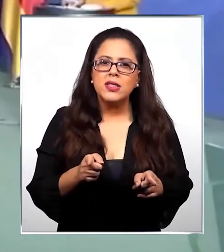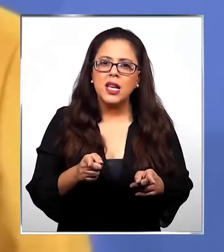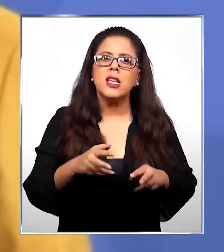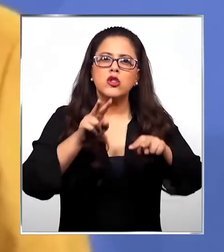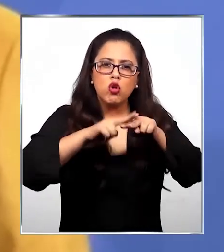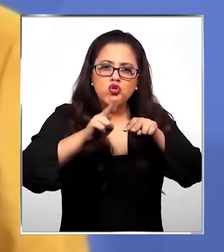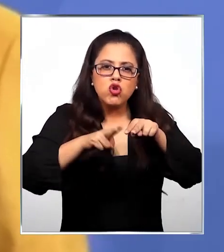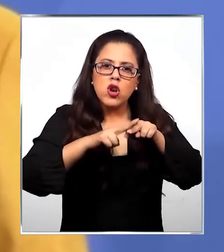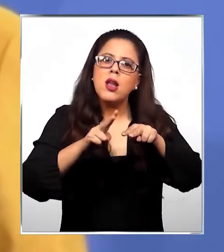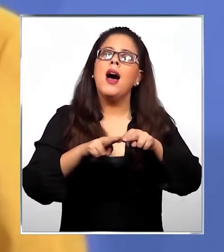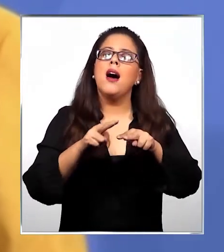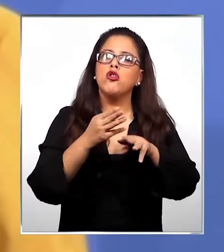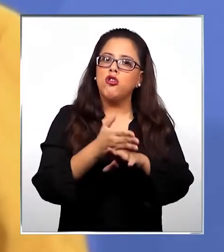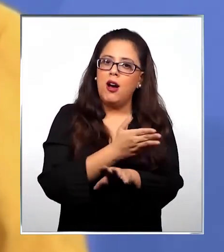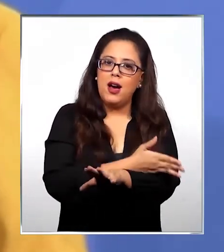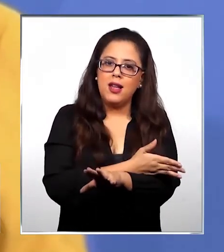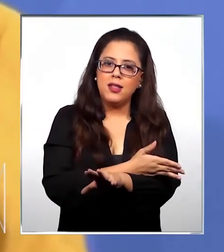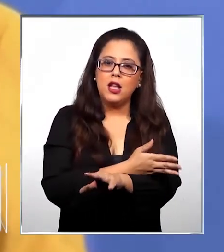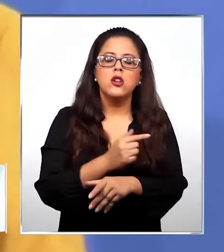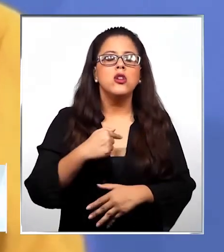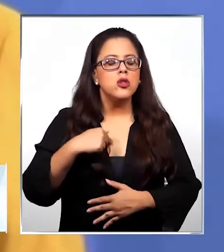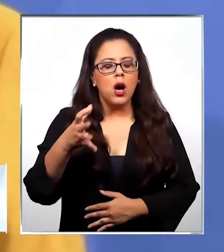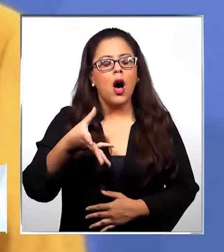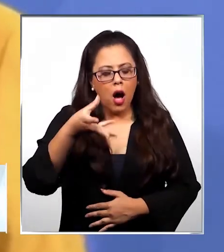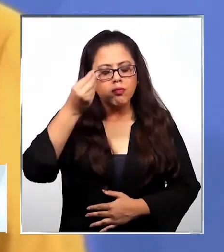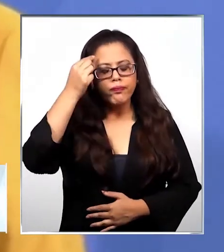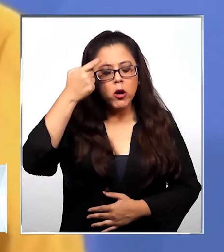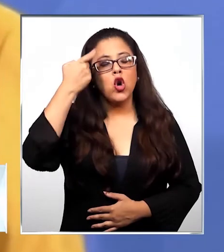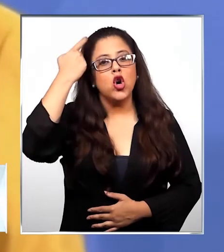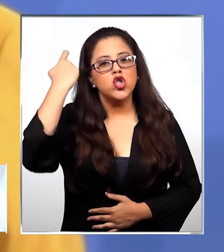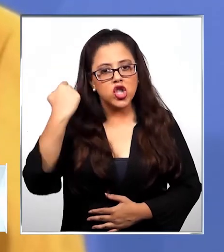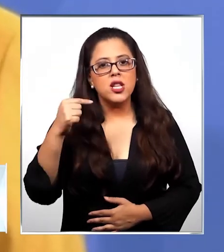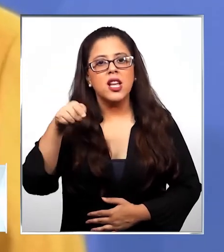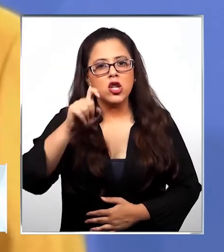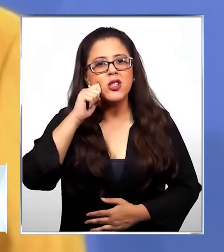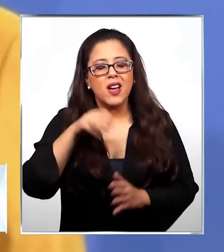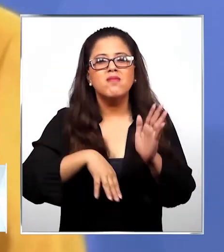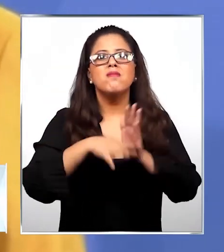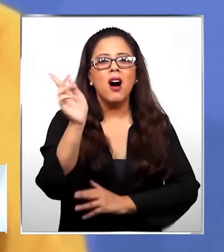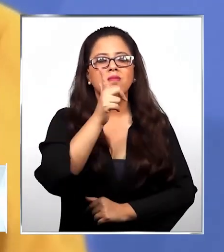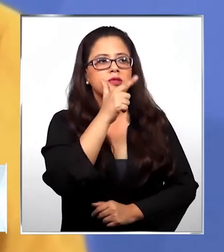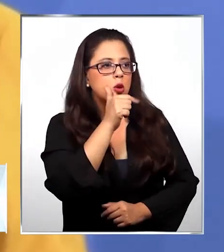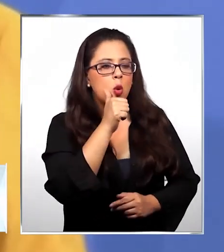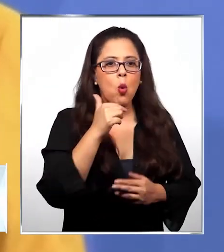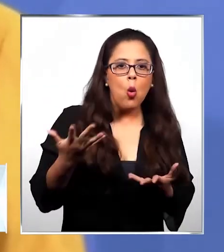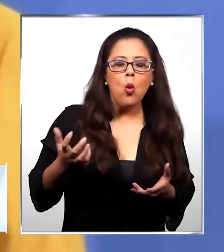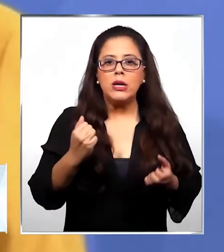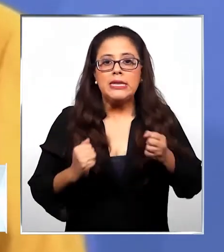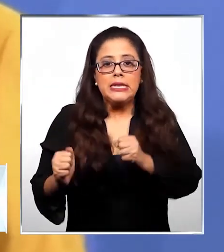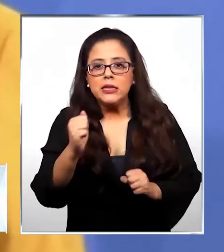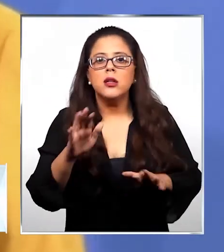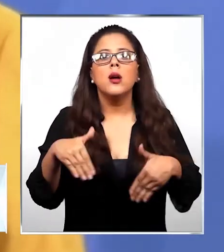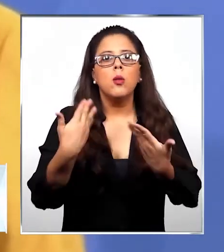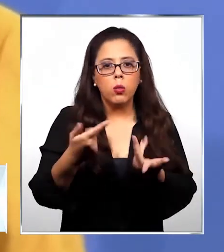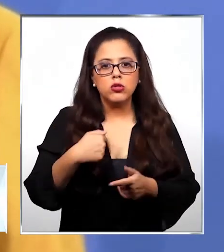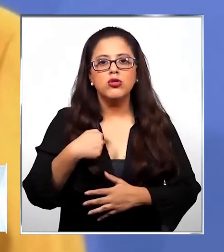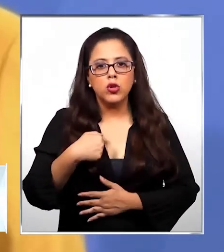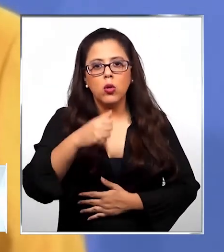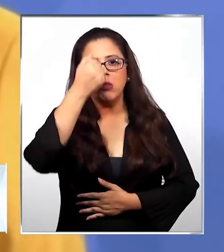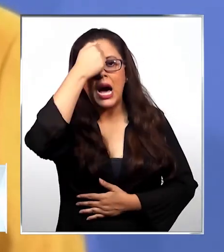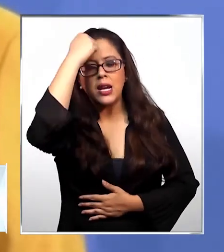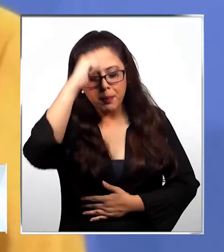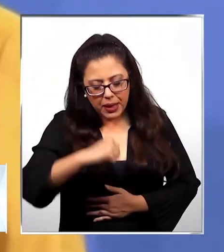ser corregido lo antes posible. Soy consciente de que esto ha creado más incertidumbre y por eso expreso